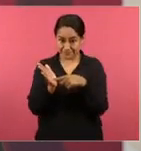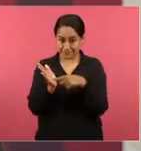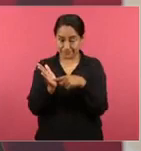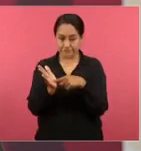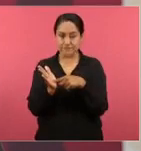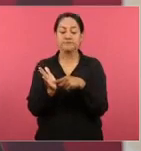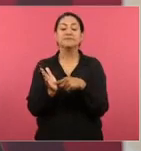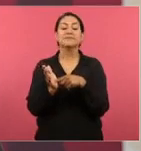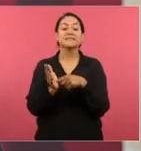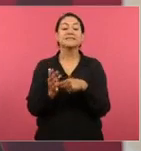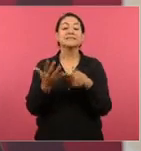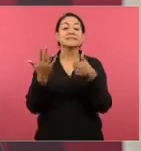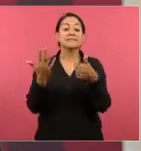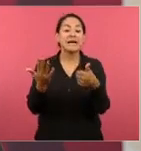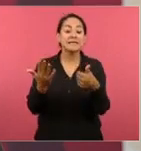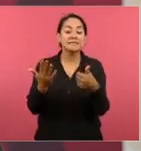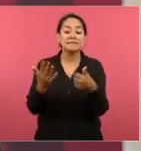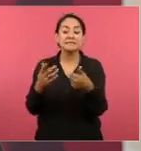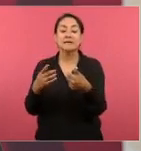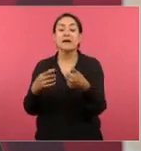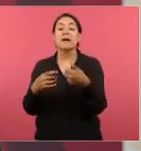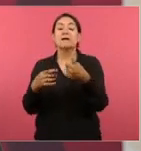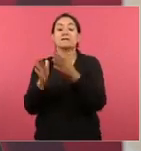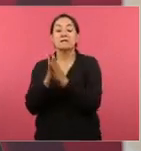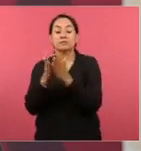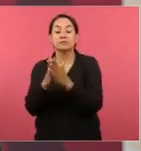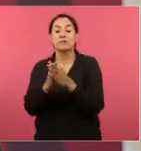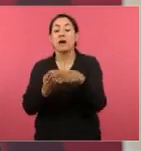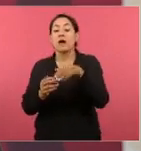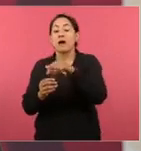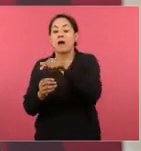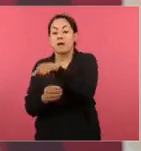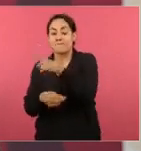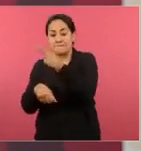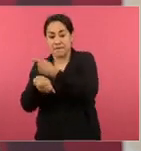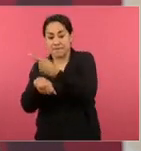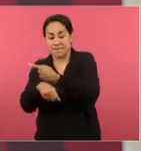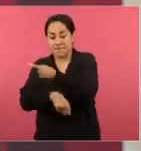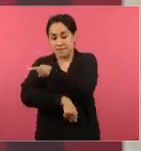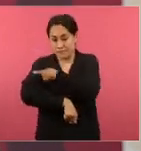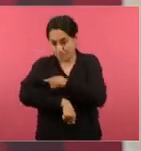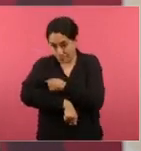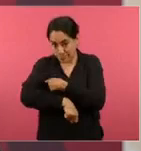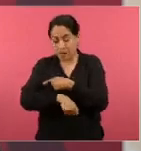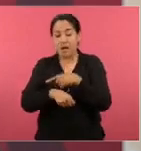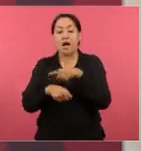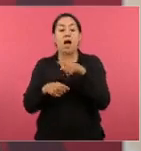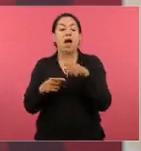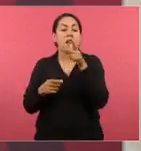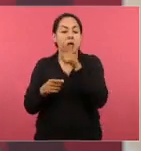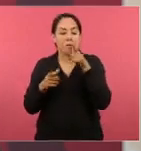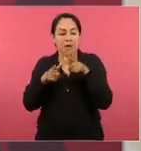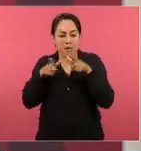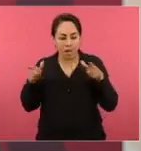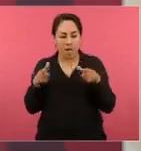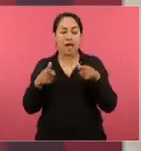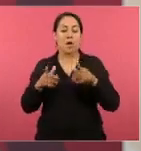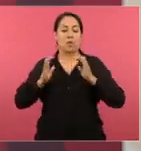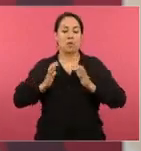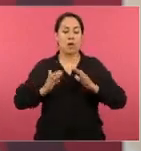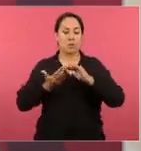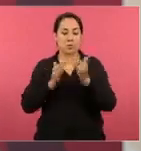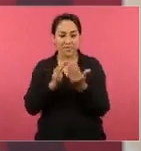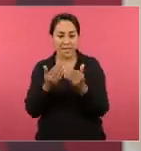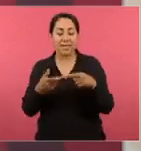6 libros por grado. Es múltiples lenguajes, del humano a lo comunitario, lenguajes,